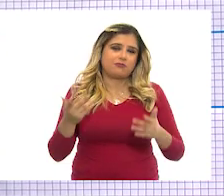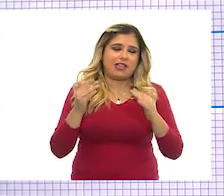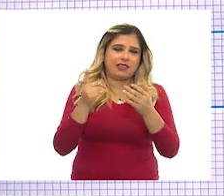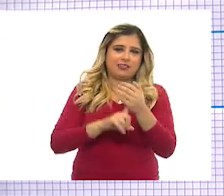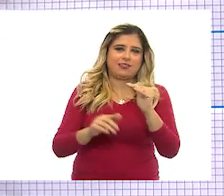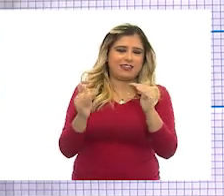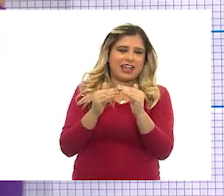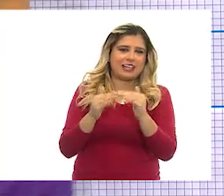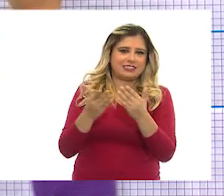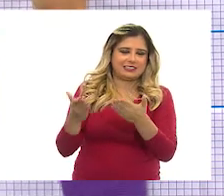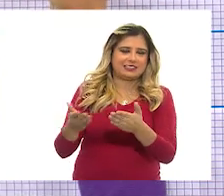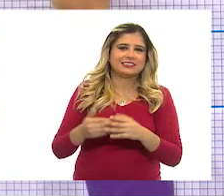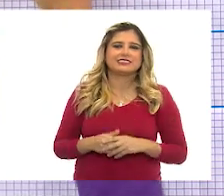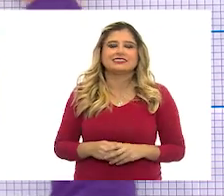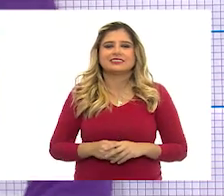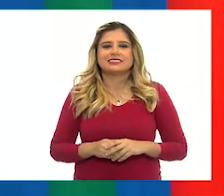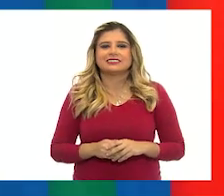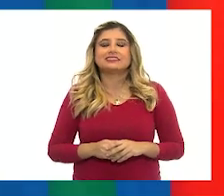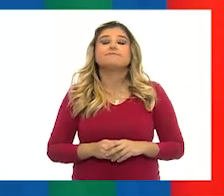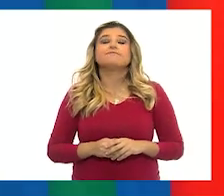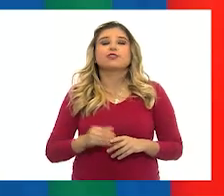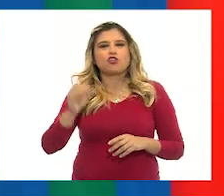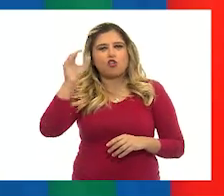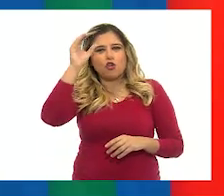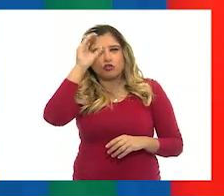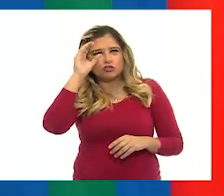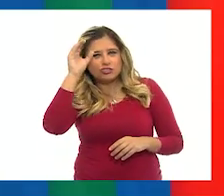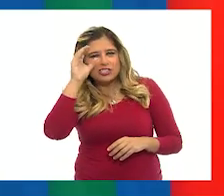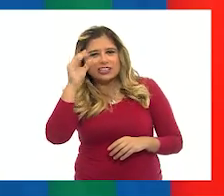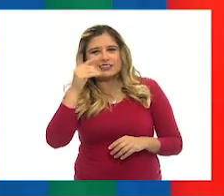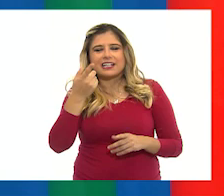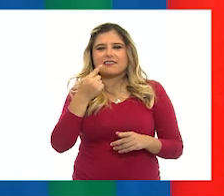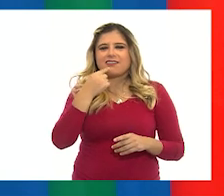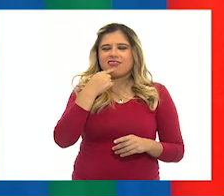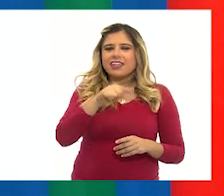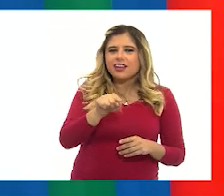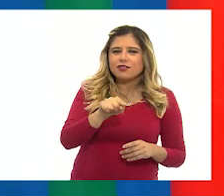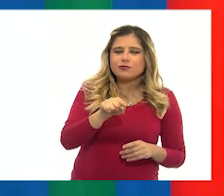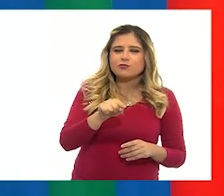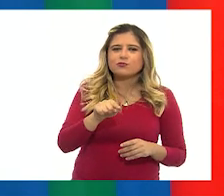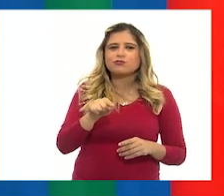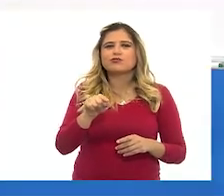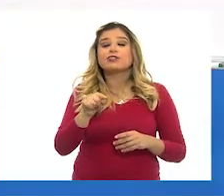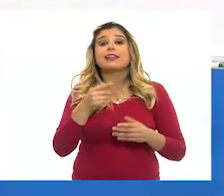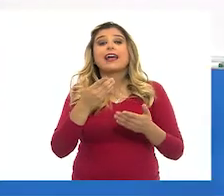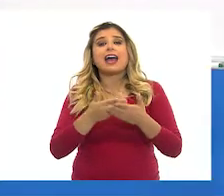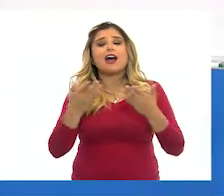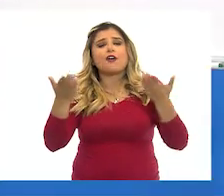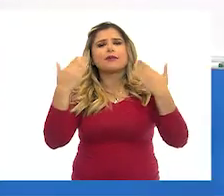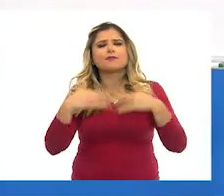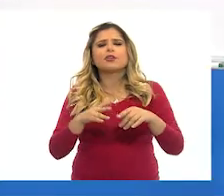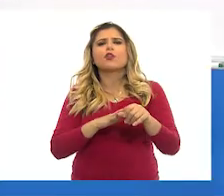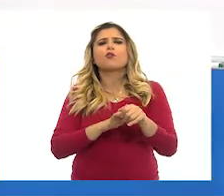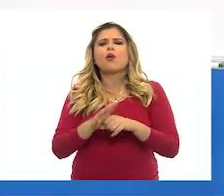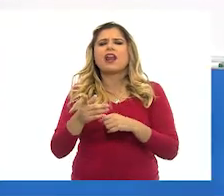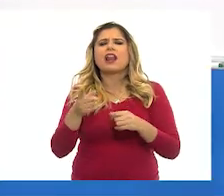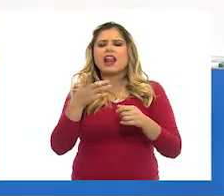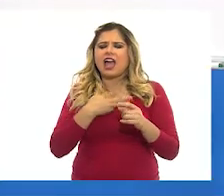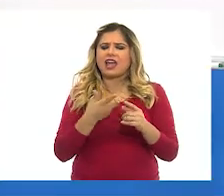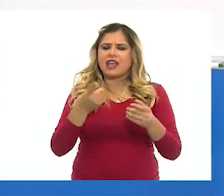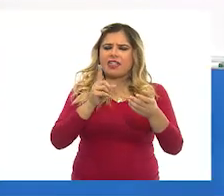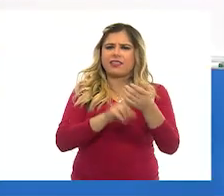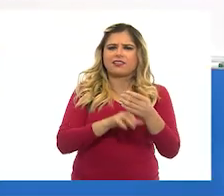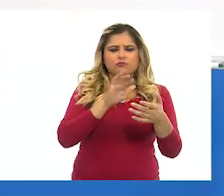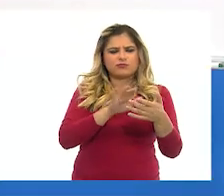ejemplo. Muy bien, crear conciencia, denunciar. Y ahora, ¿qué tipo de contenido